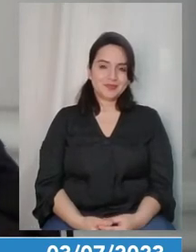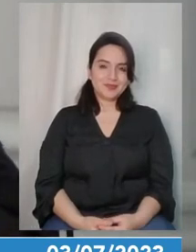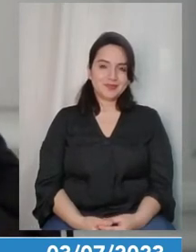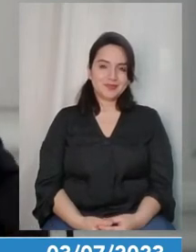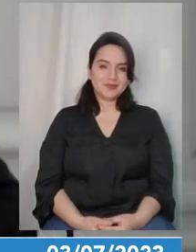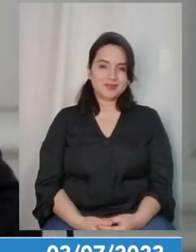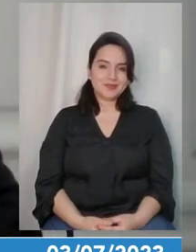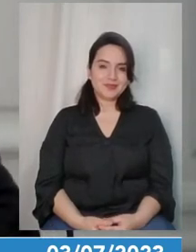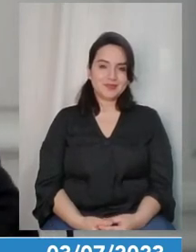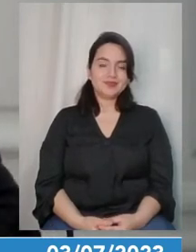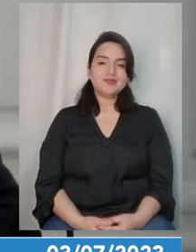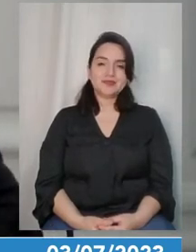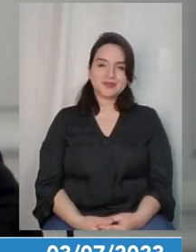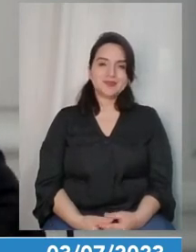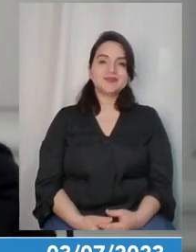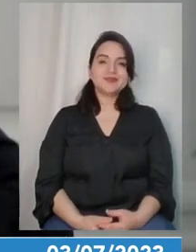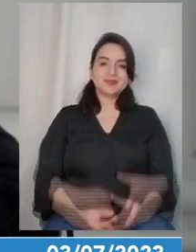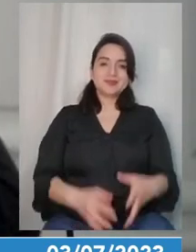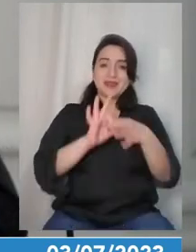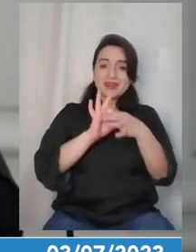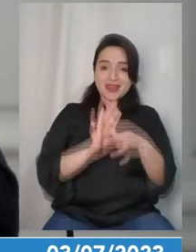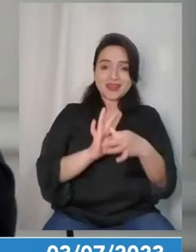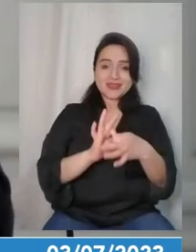Muchas gracias, Francisca Baeza.